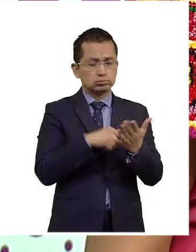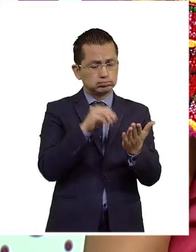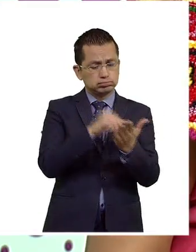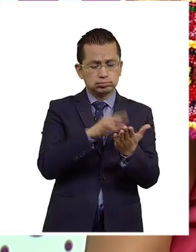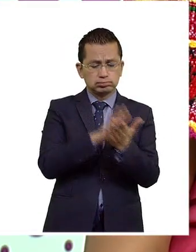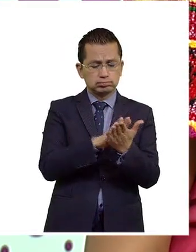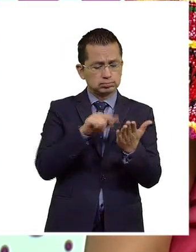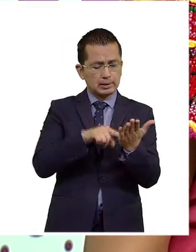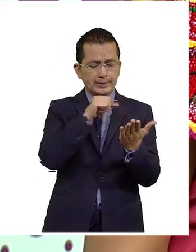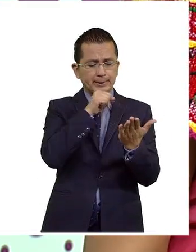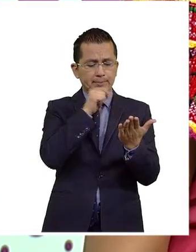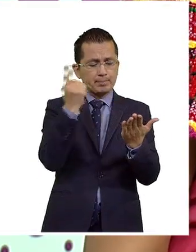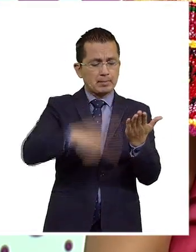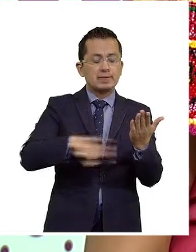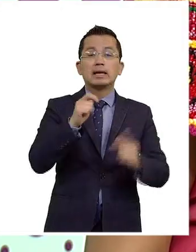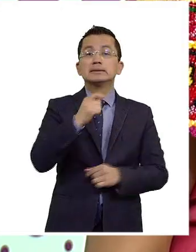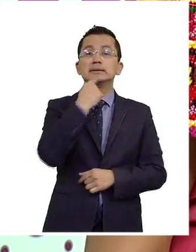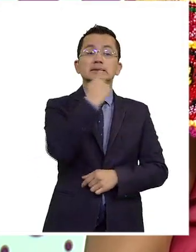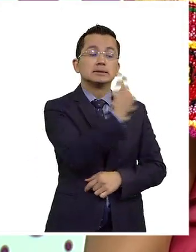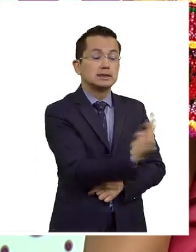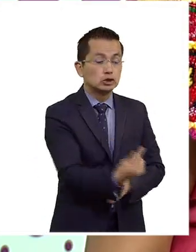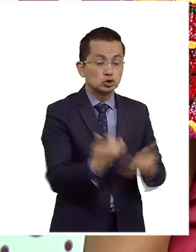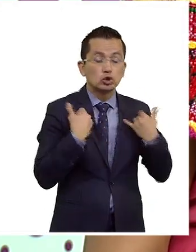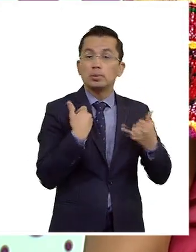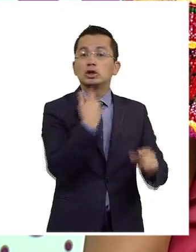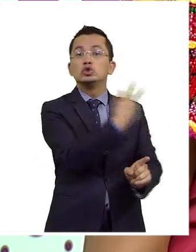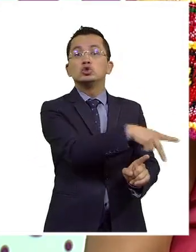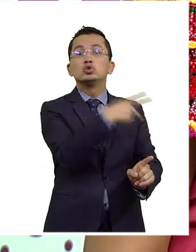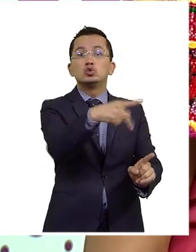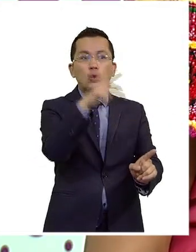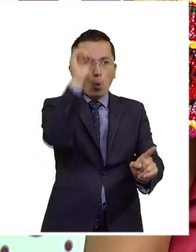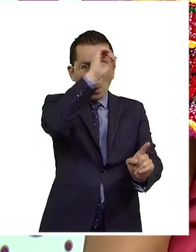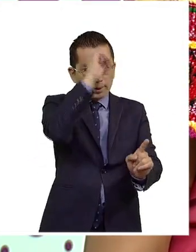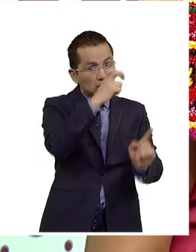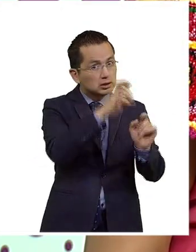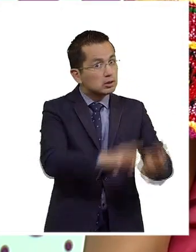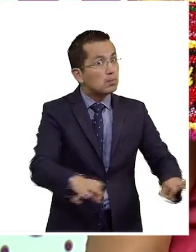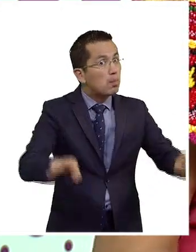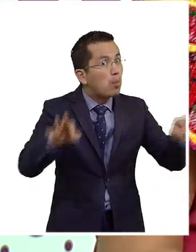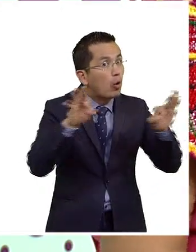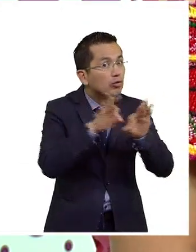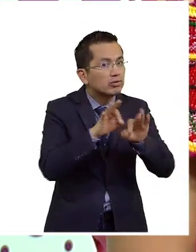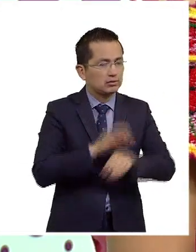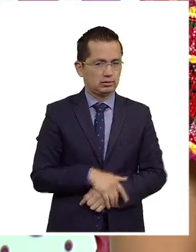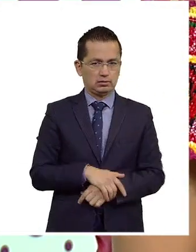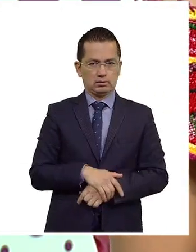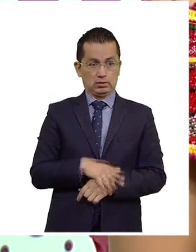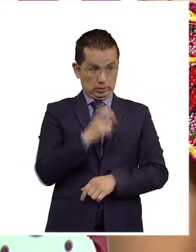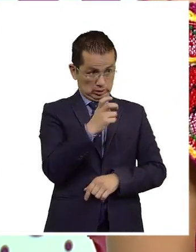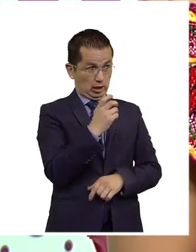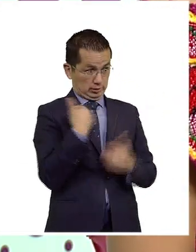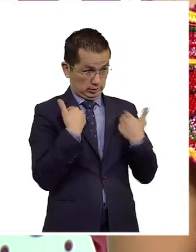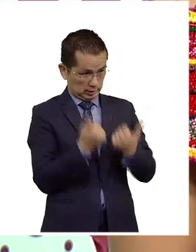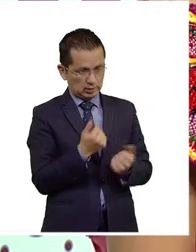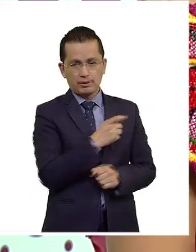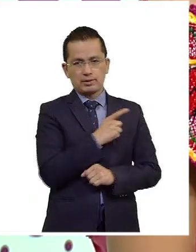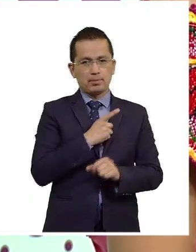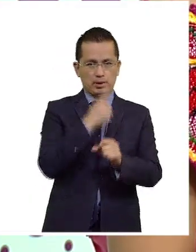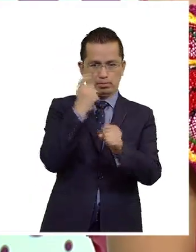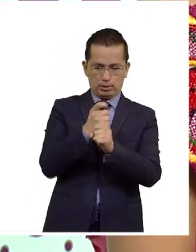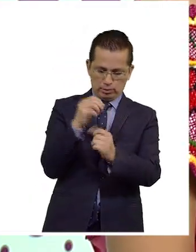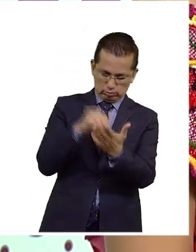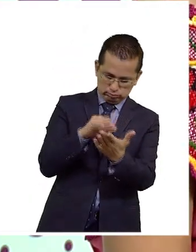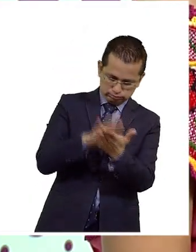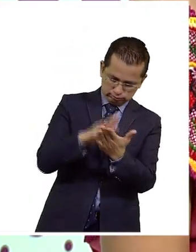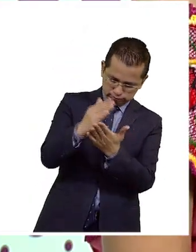si entendemos bien ese derecho, primero tendría que haber habido una legislación que diera posibilidades a